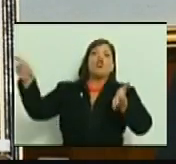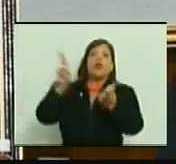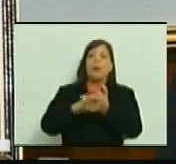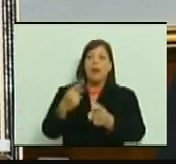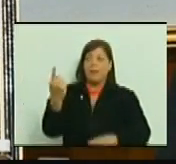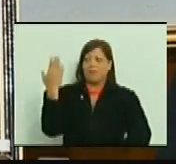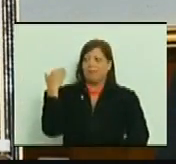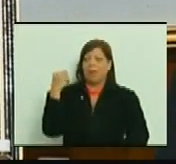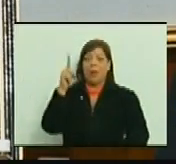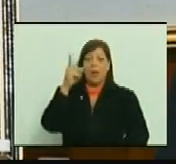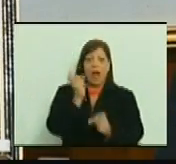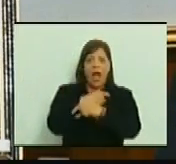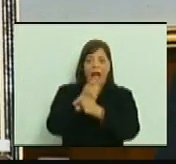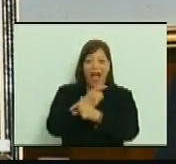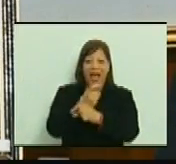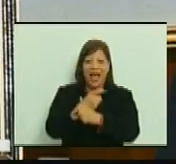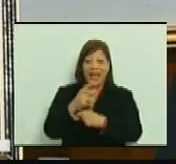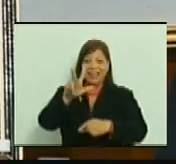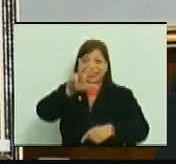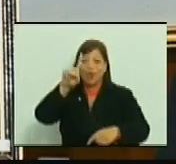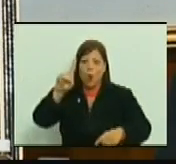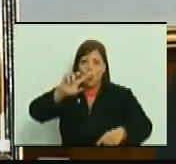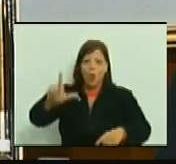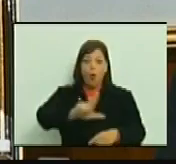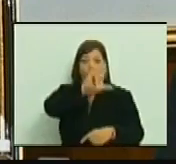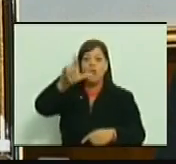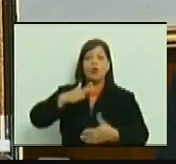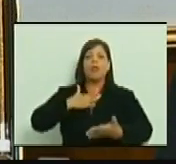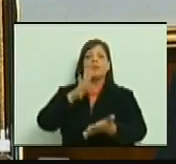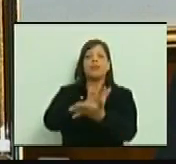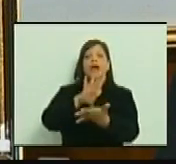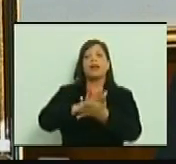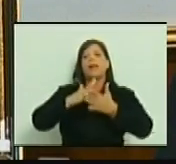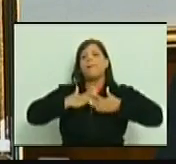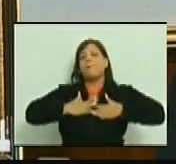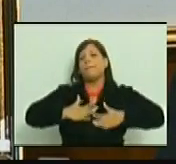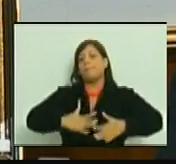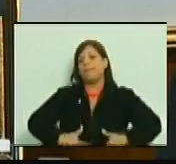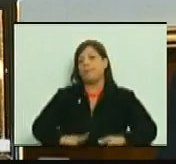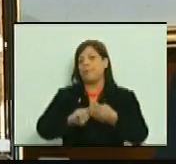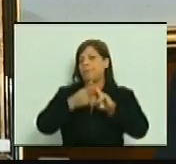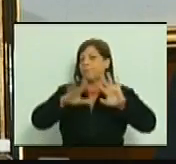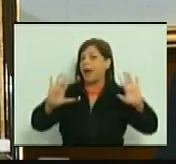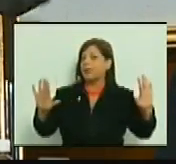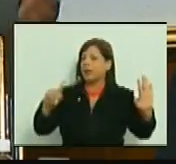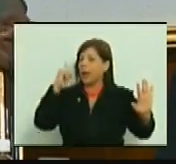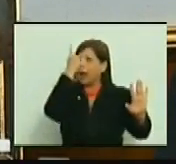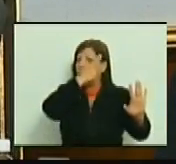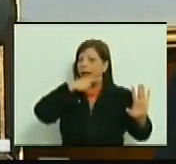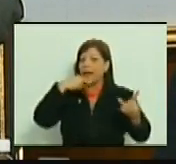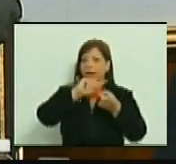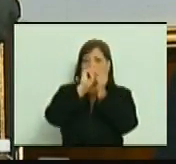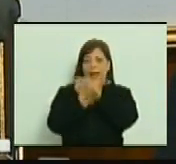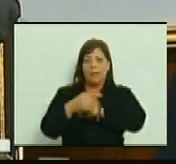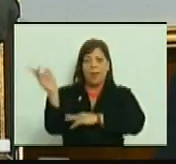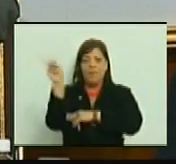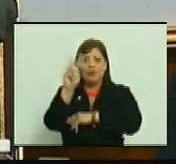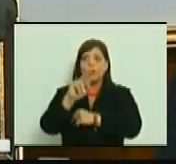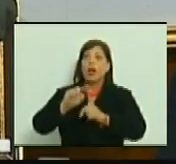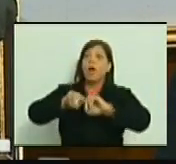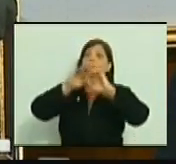1 de agosto, del 31 de julio, la tranquilidad al país. Le cambió la cara al país frente al